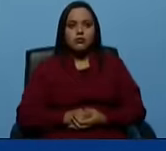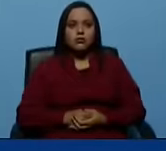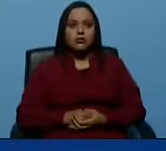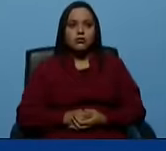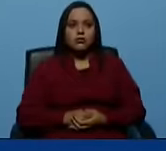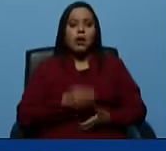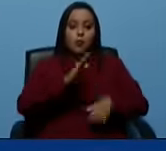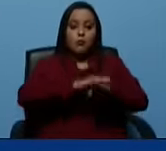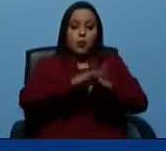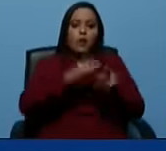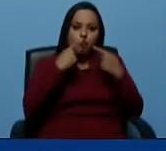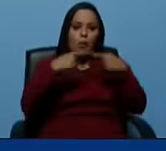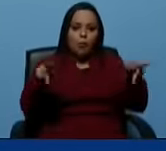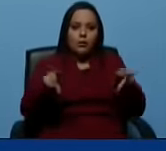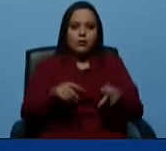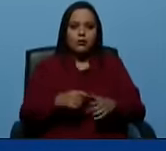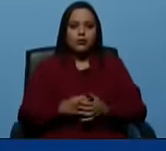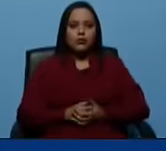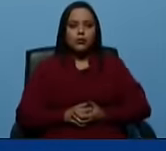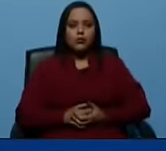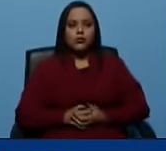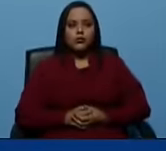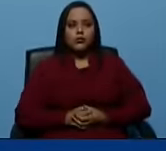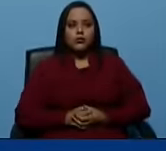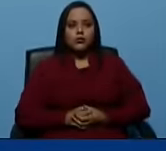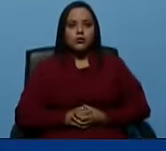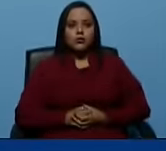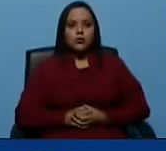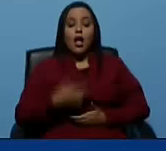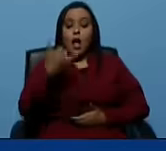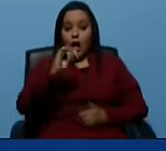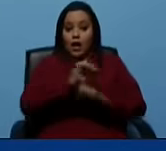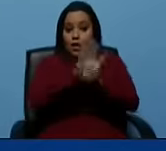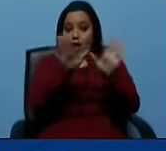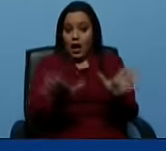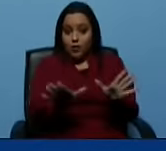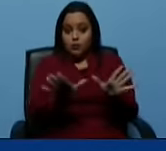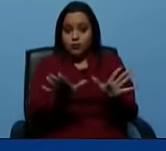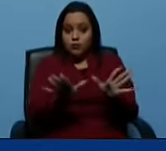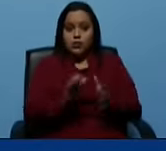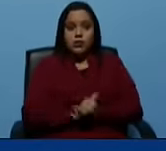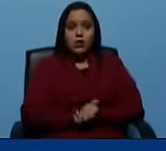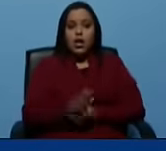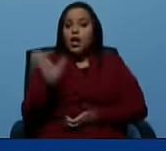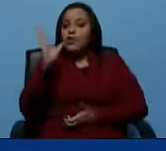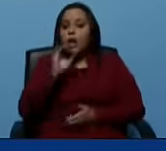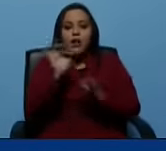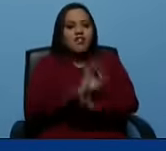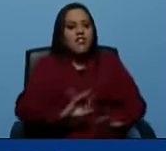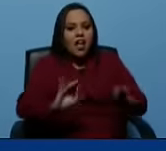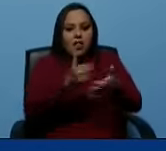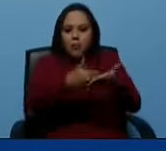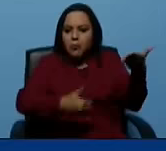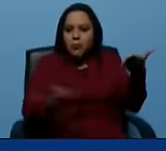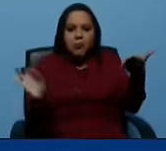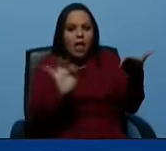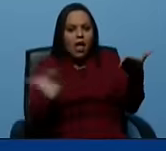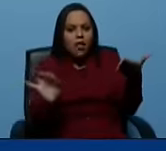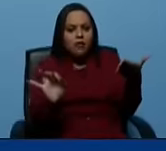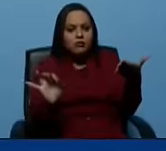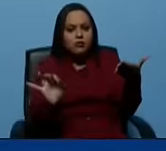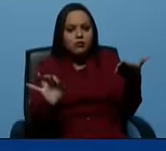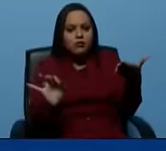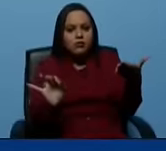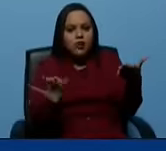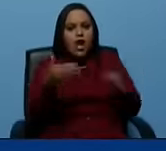Porque es público. Y quedó registrado en la audiencia que no tienen ningún material. Así